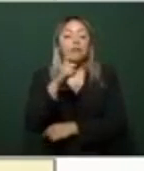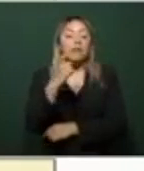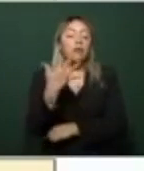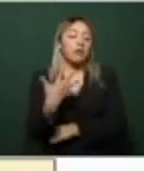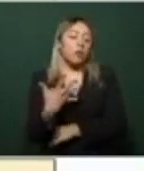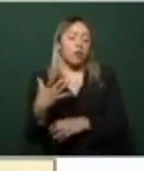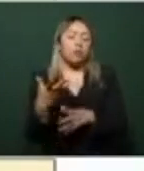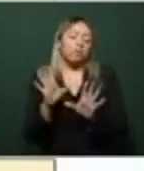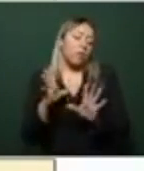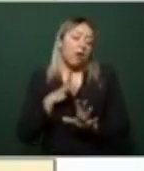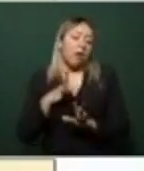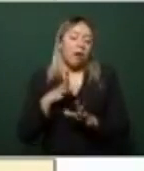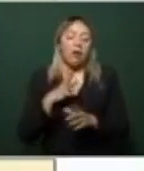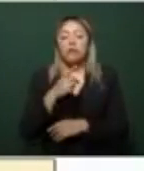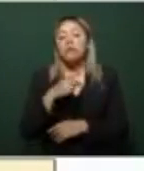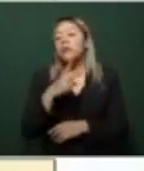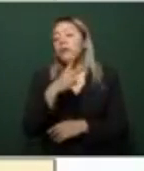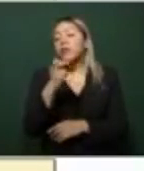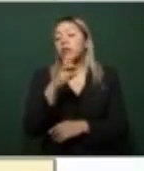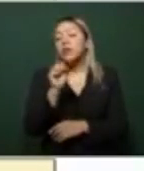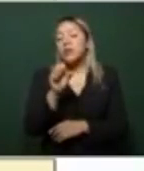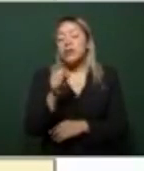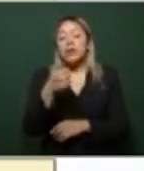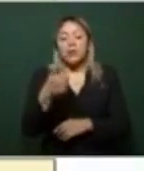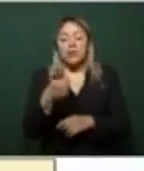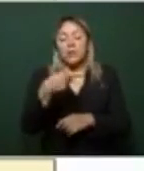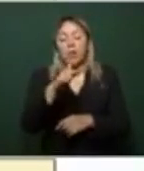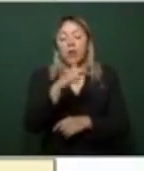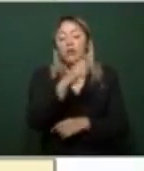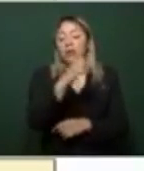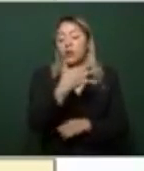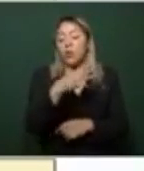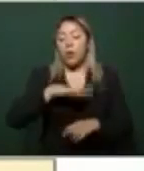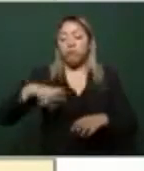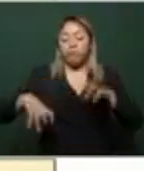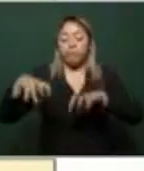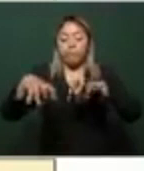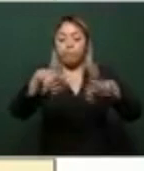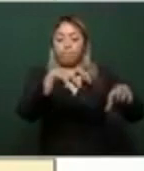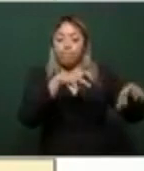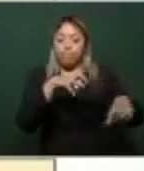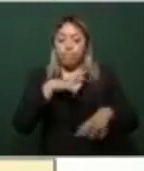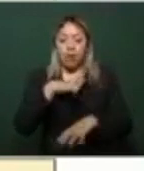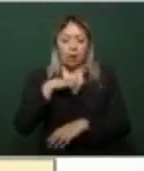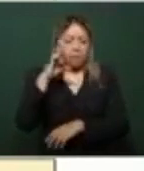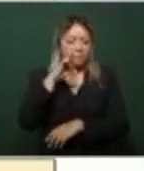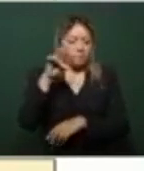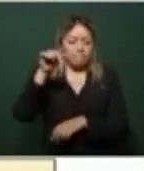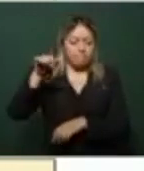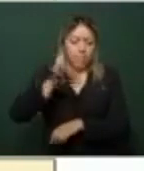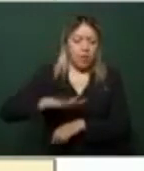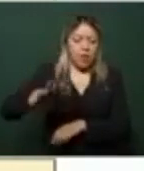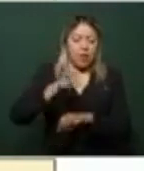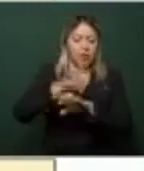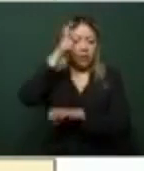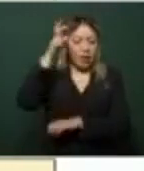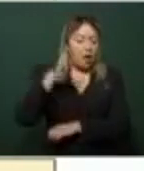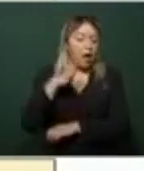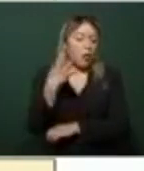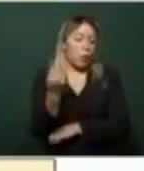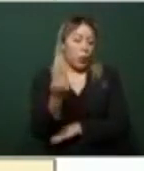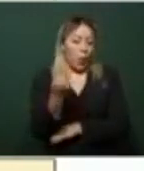o integrando las 266 en 150, ustedes aquí pueden ver, para el estado son 9